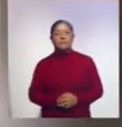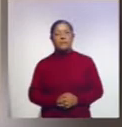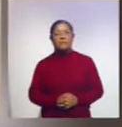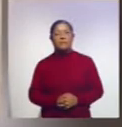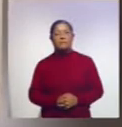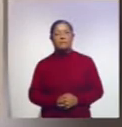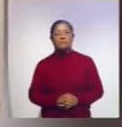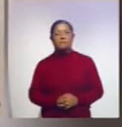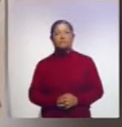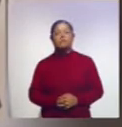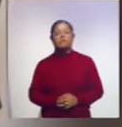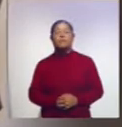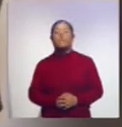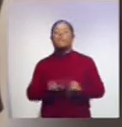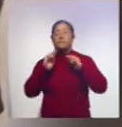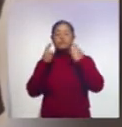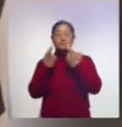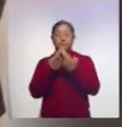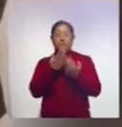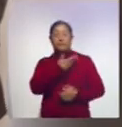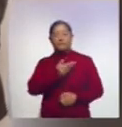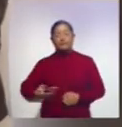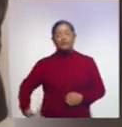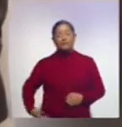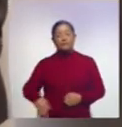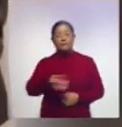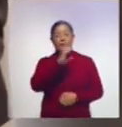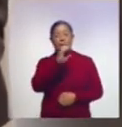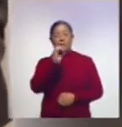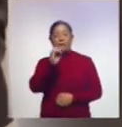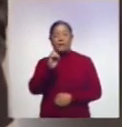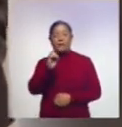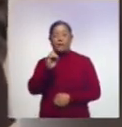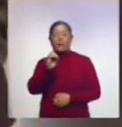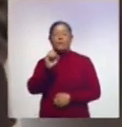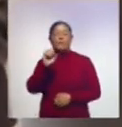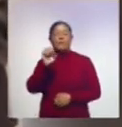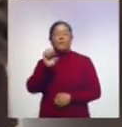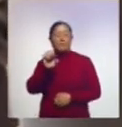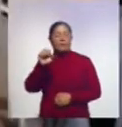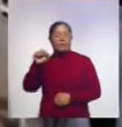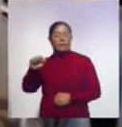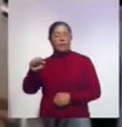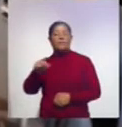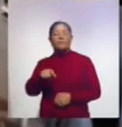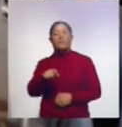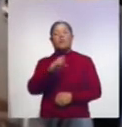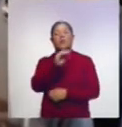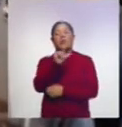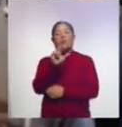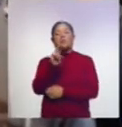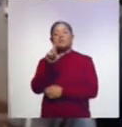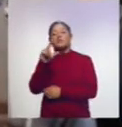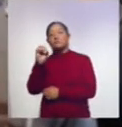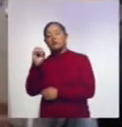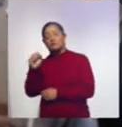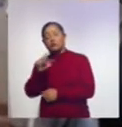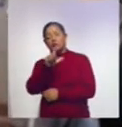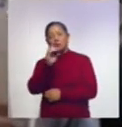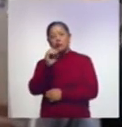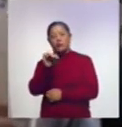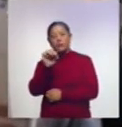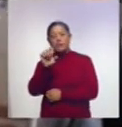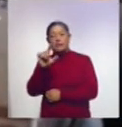El gobernador Marco Mena se reunió con el presidente nacional del Consejo Coordinador Empresarial, Carlos Salazar Lomelín, con el objetivo de establecer una